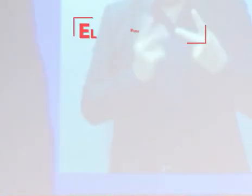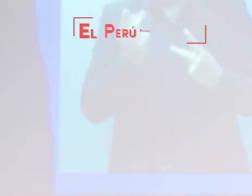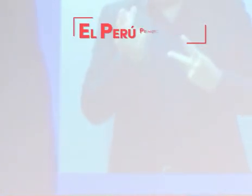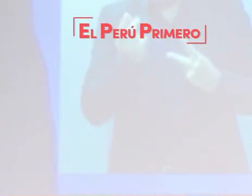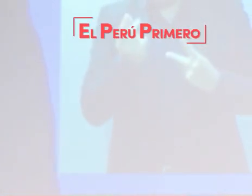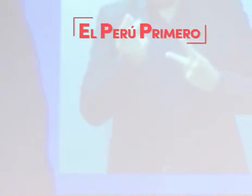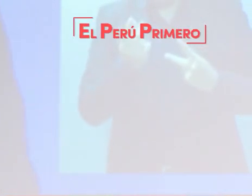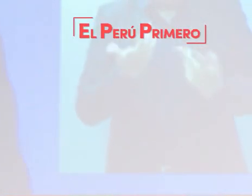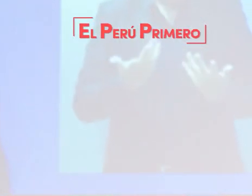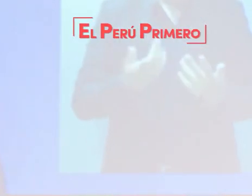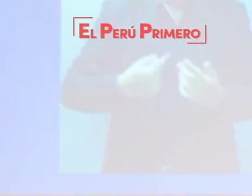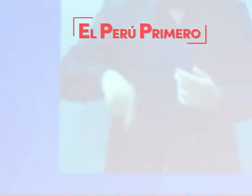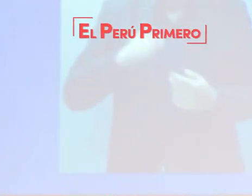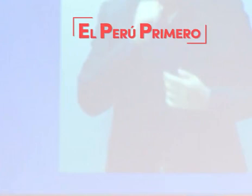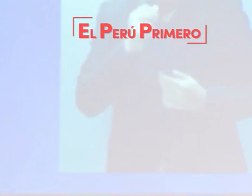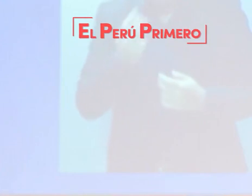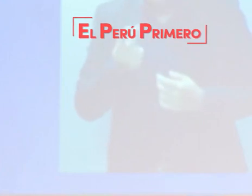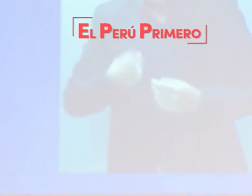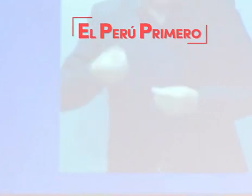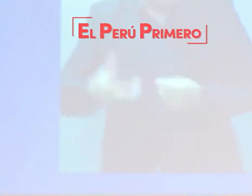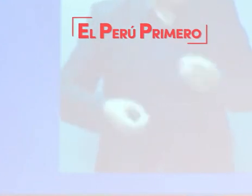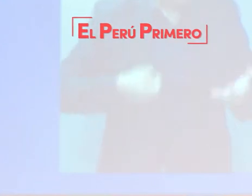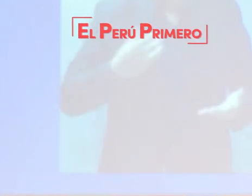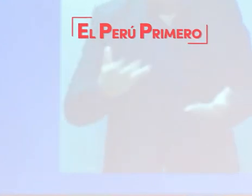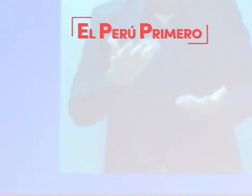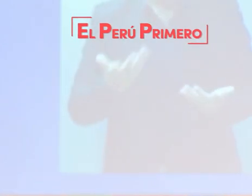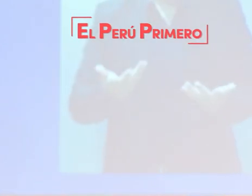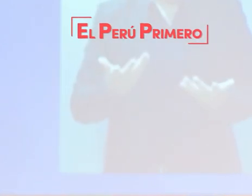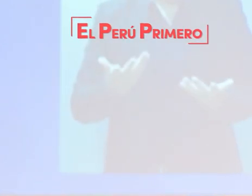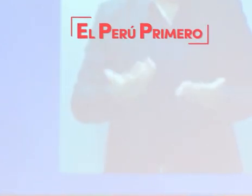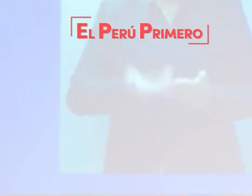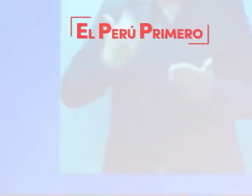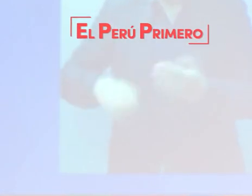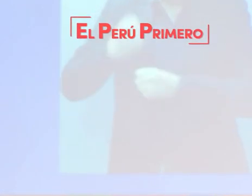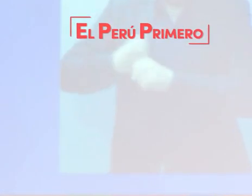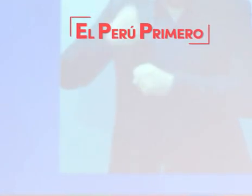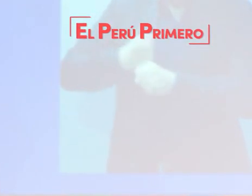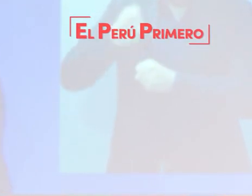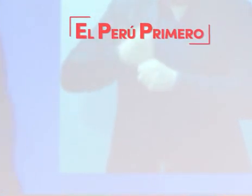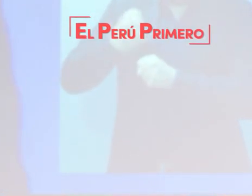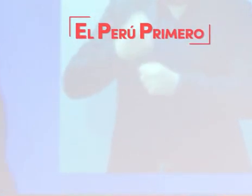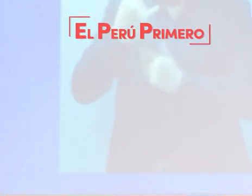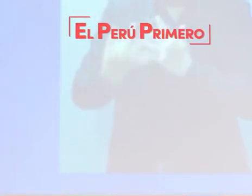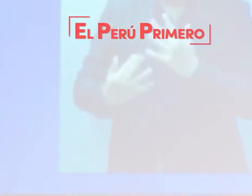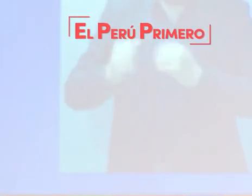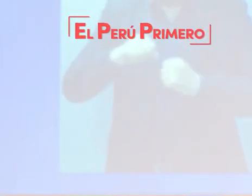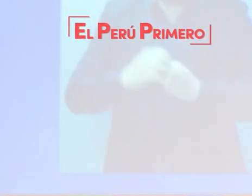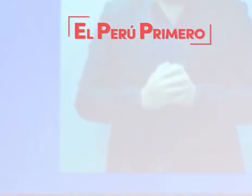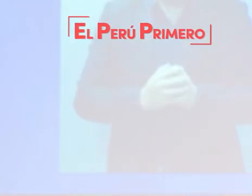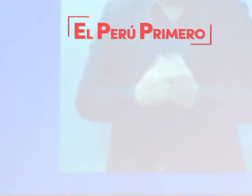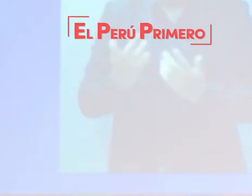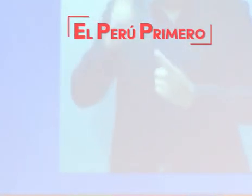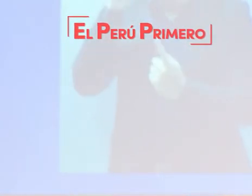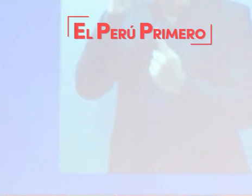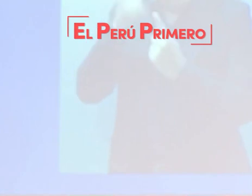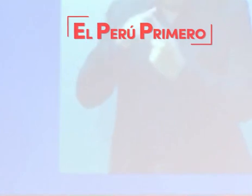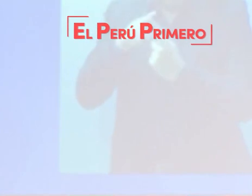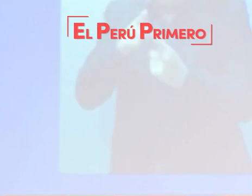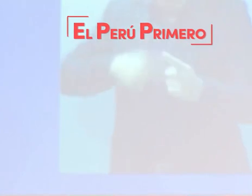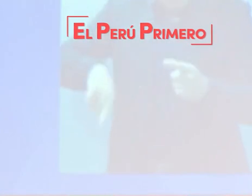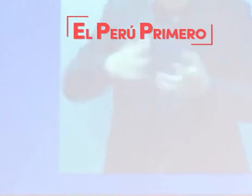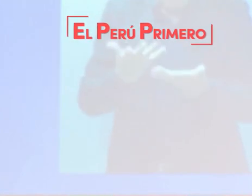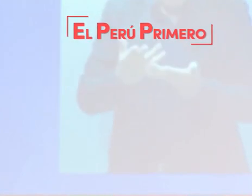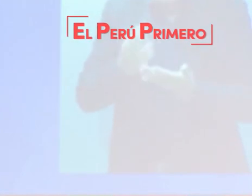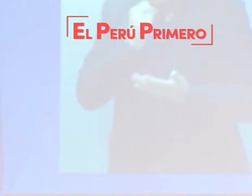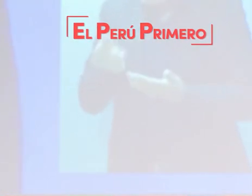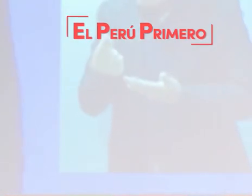país que no tiene todos los recursos económicos para lograr su objetivo, tenemos que lograr que los escasos recursos